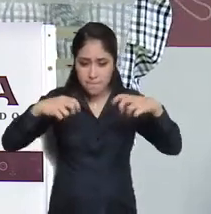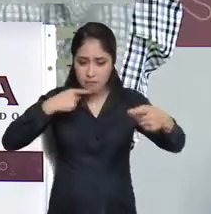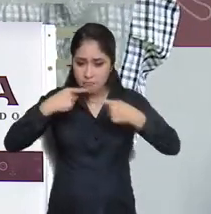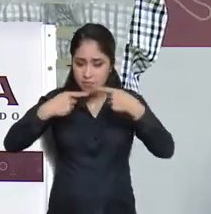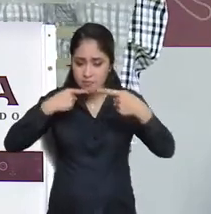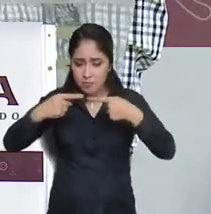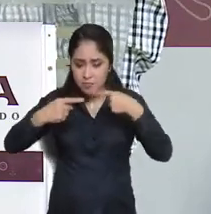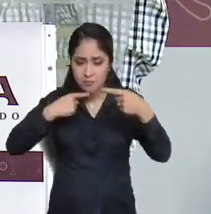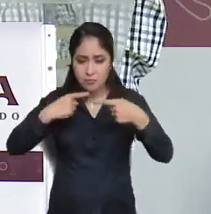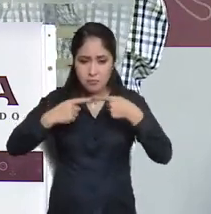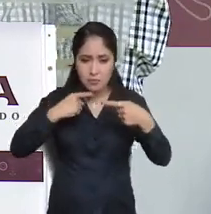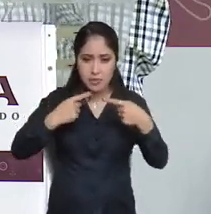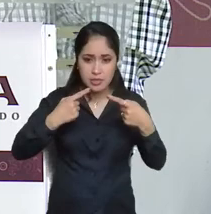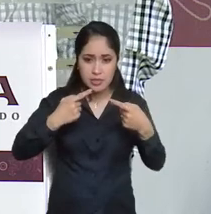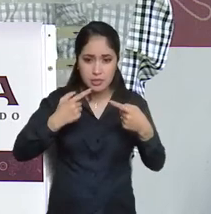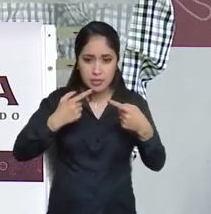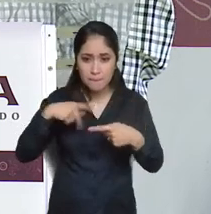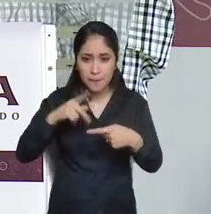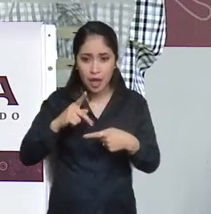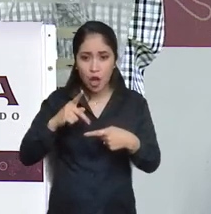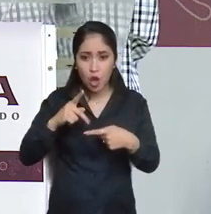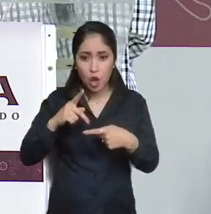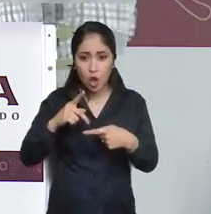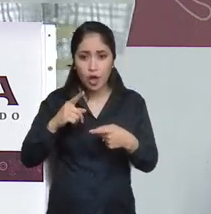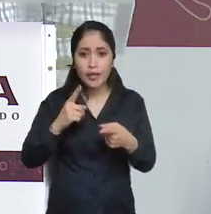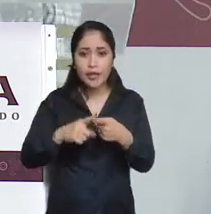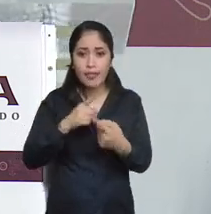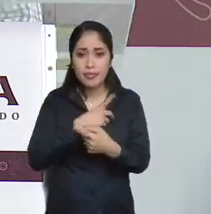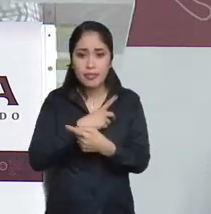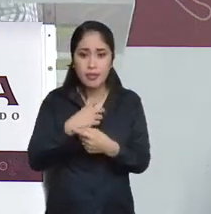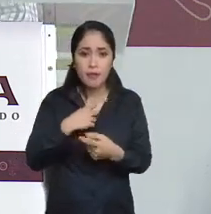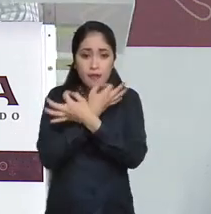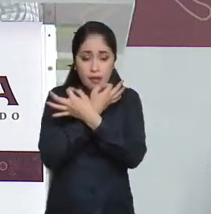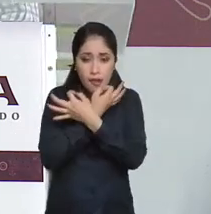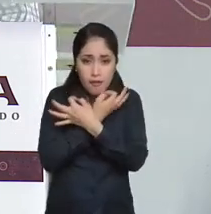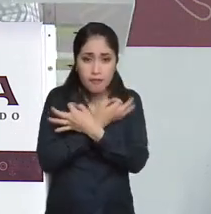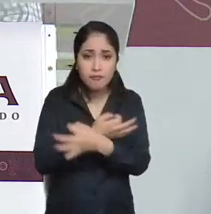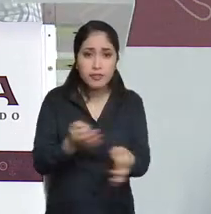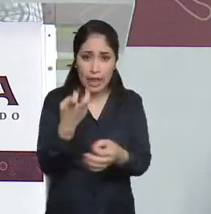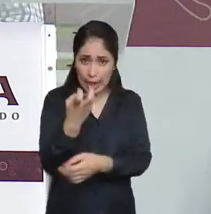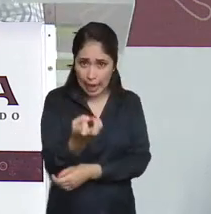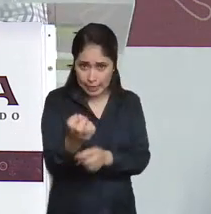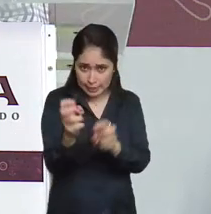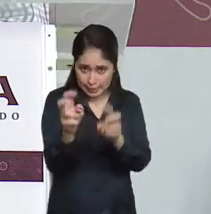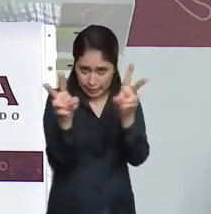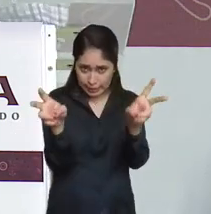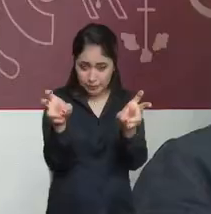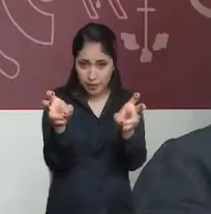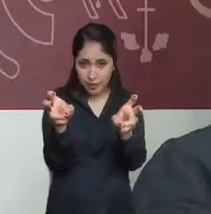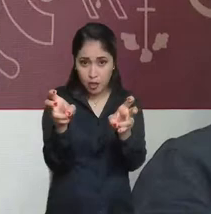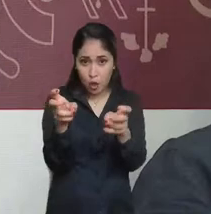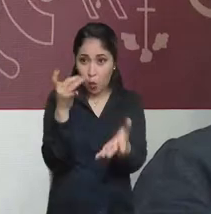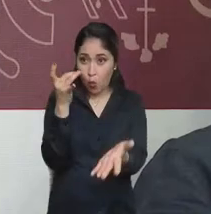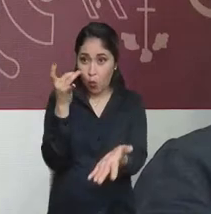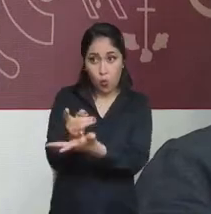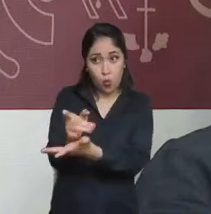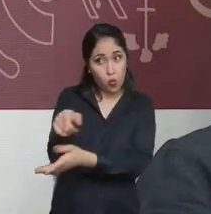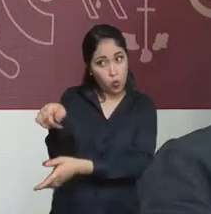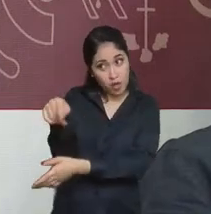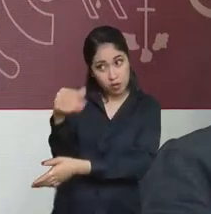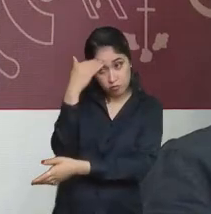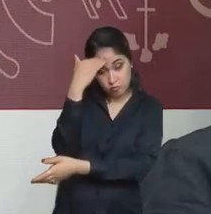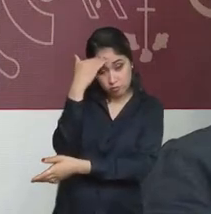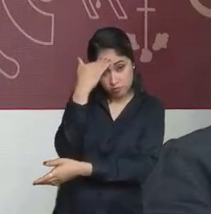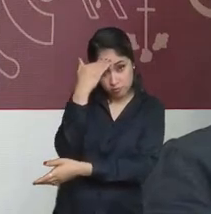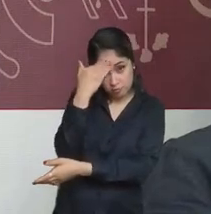temas quien sabe de ellos. Y en este caso son ellos. Son ellos, incluso Sedena